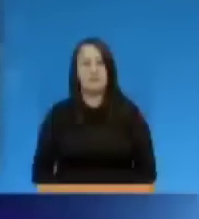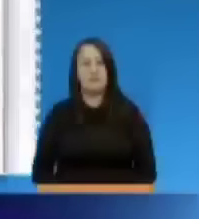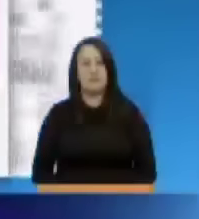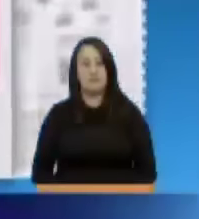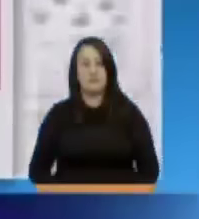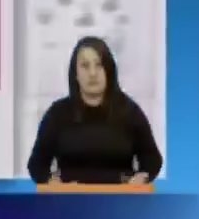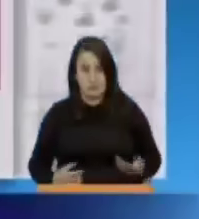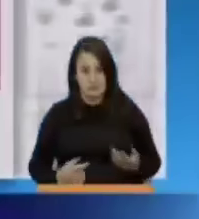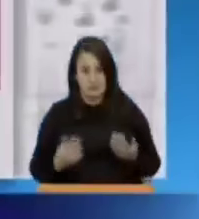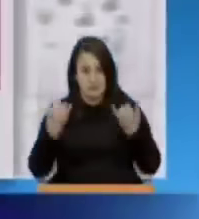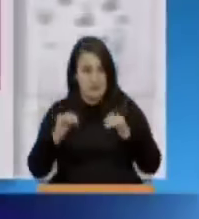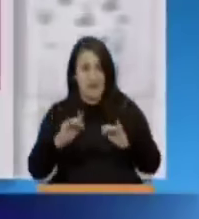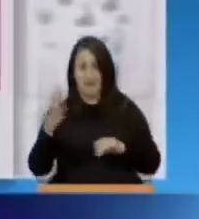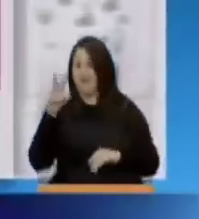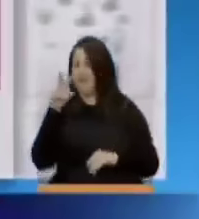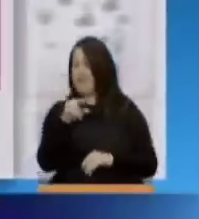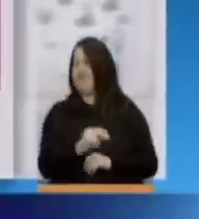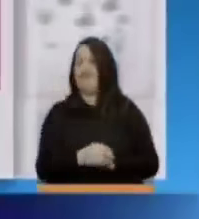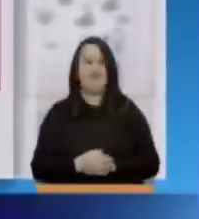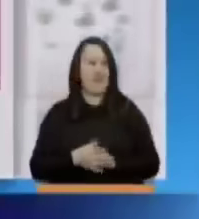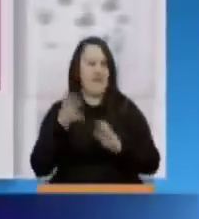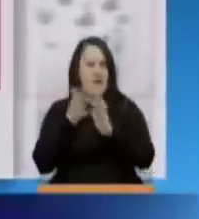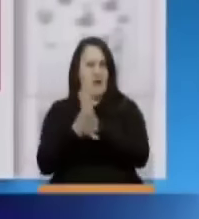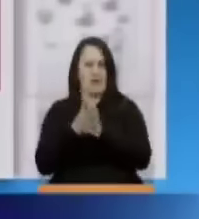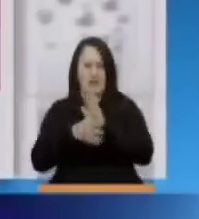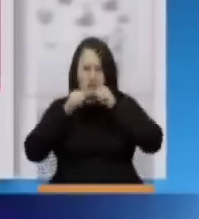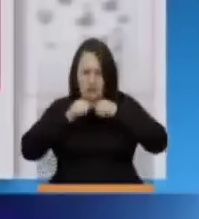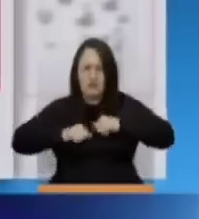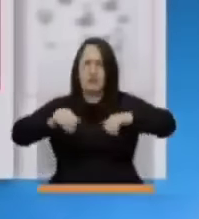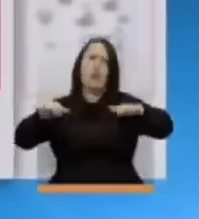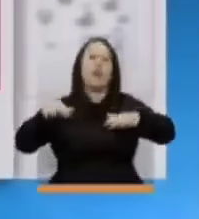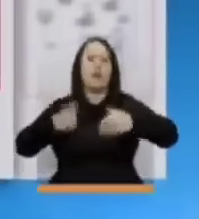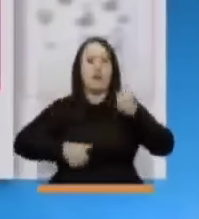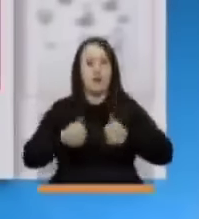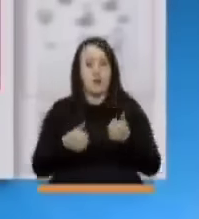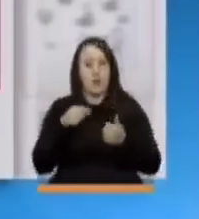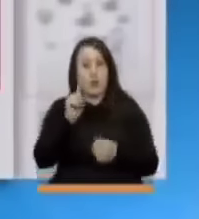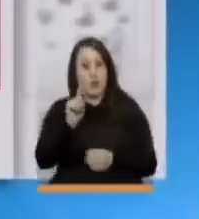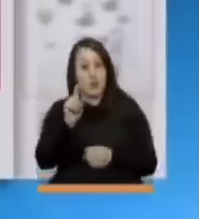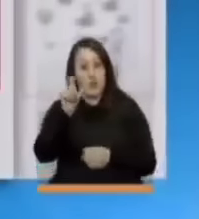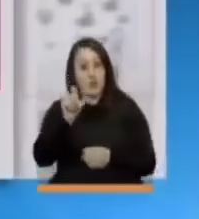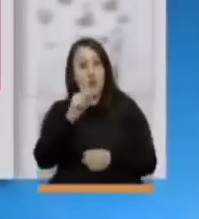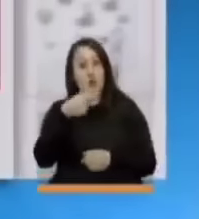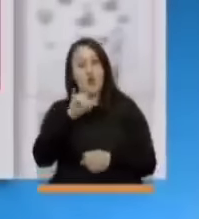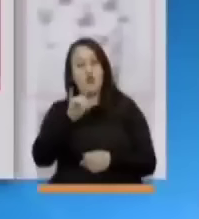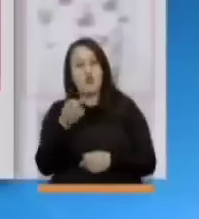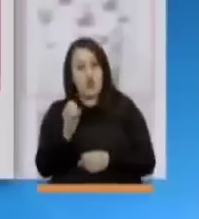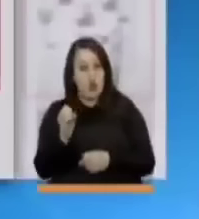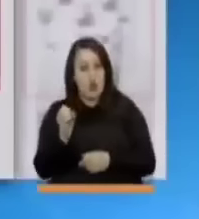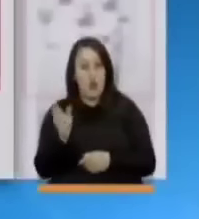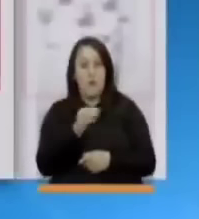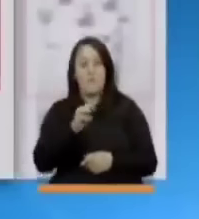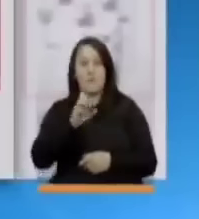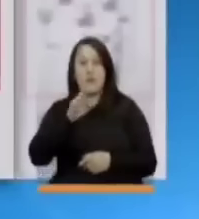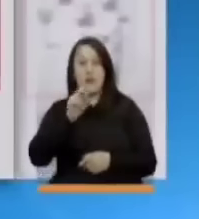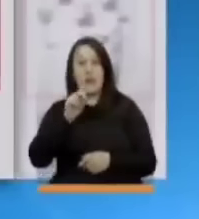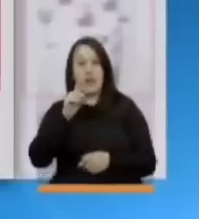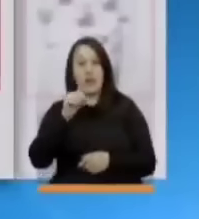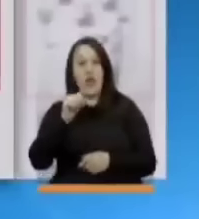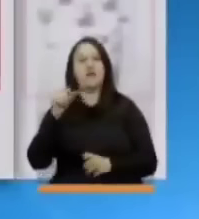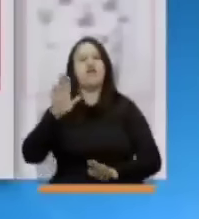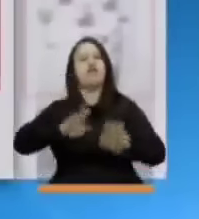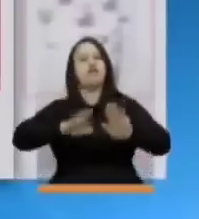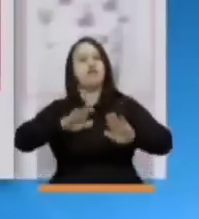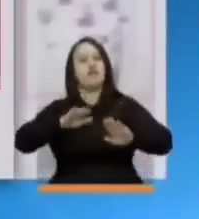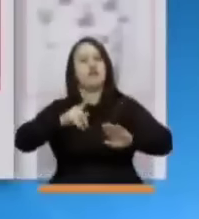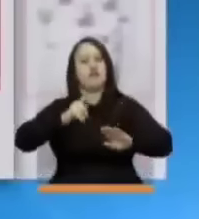Pero esto no es todo. Información oficial abiertamente pública revela que uno de ellos, Hugo Fernando Ardila Miranda, habría participado en una subasta para